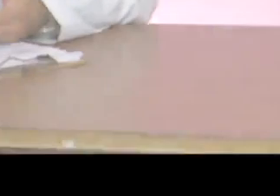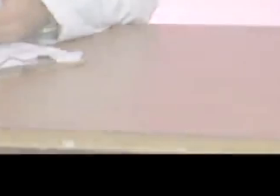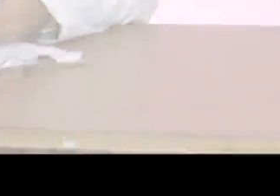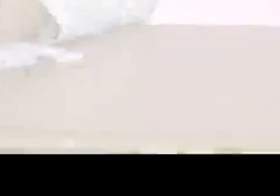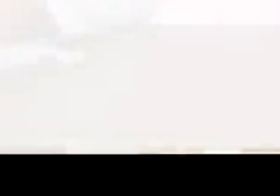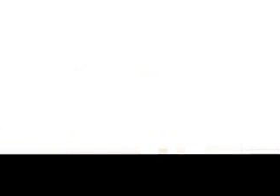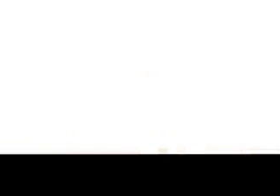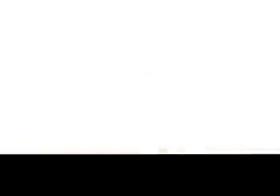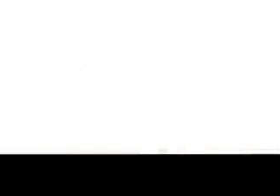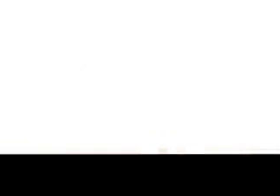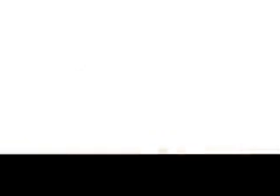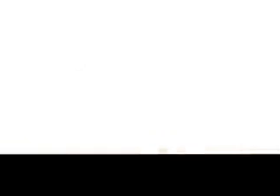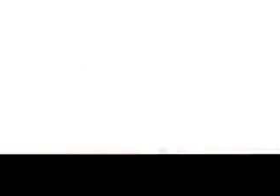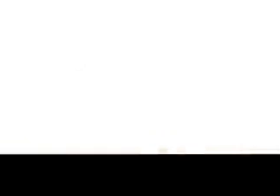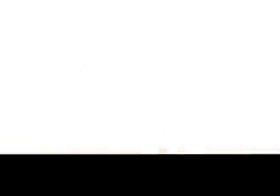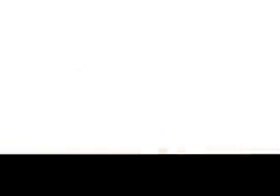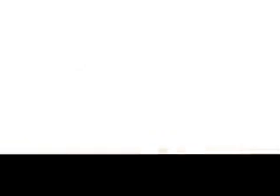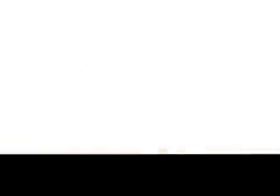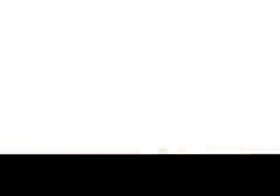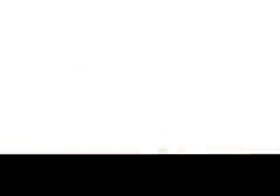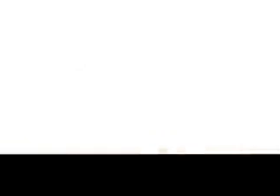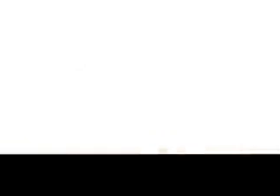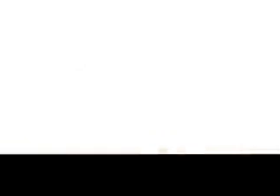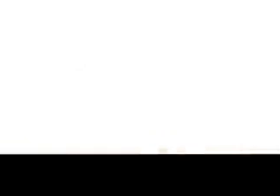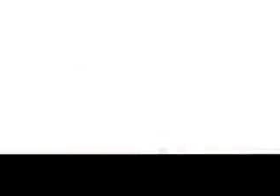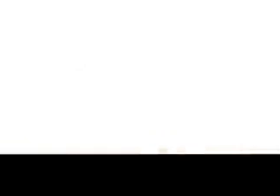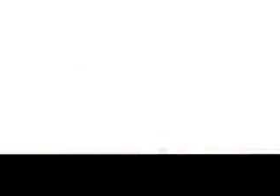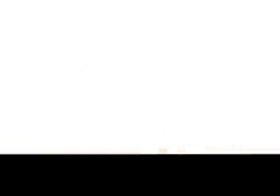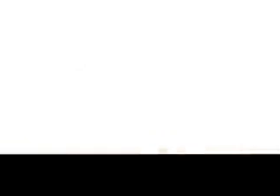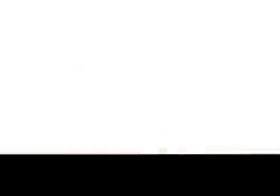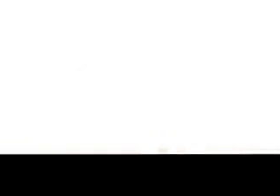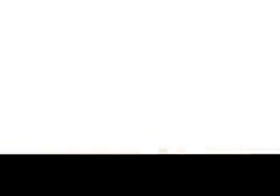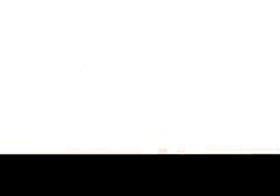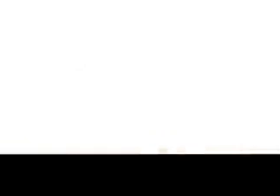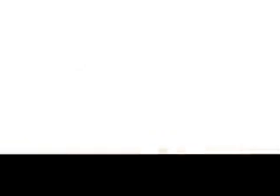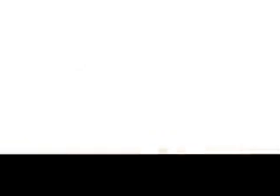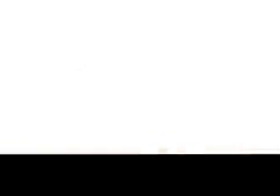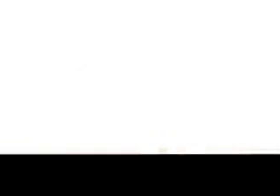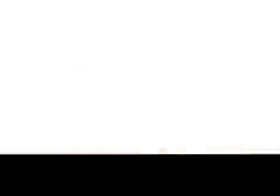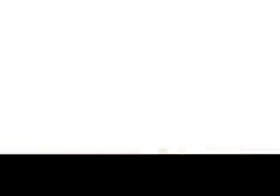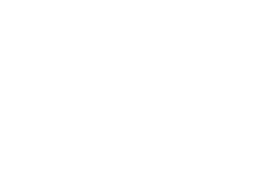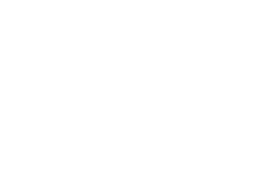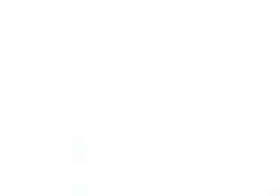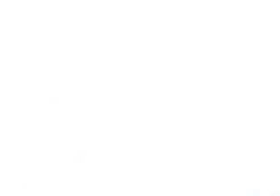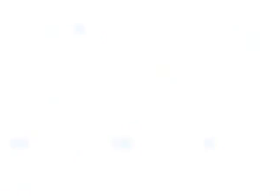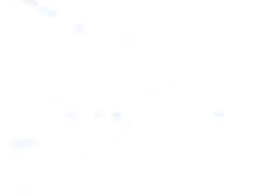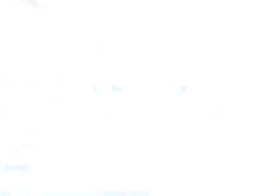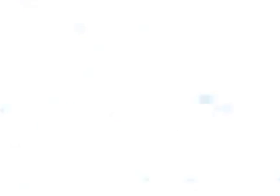automedique. Gobierno de Reconciliación y Unidad Nacional, Ministerio de Salud.